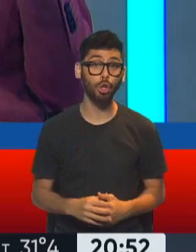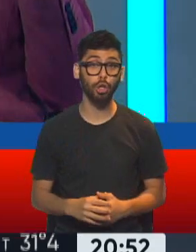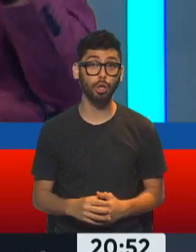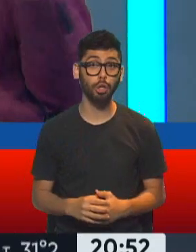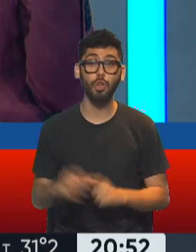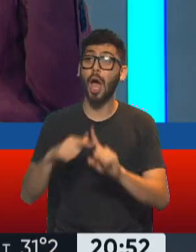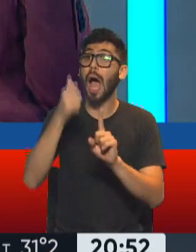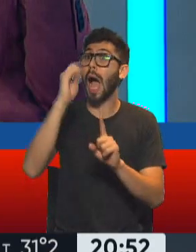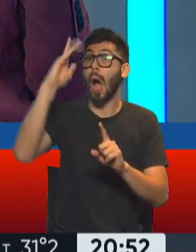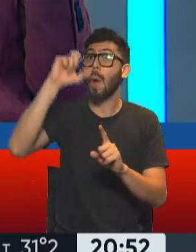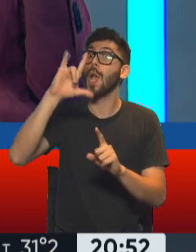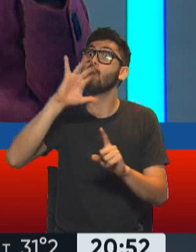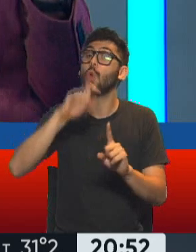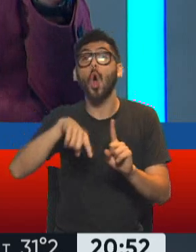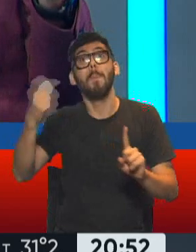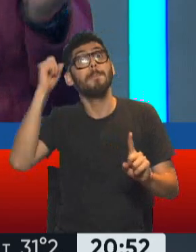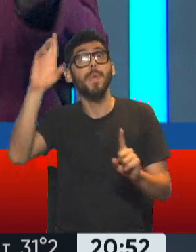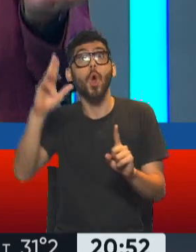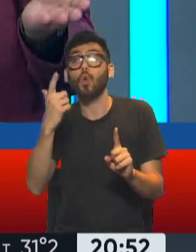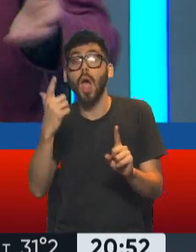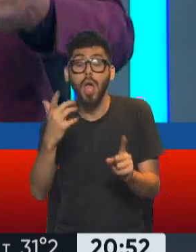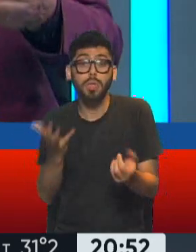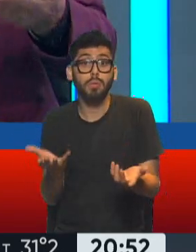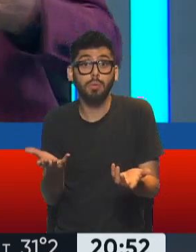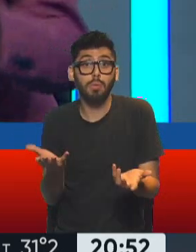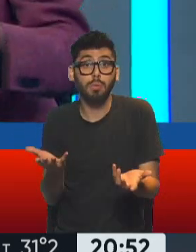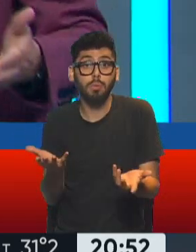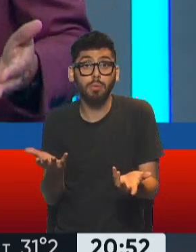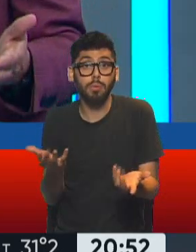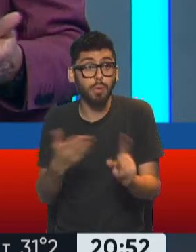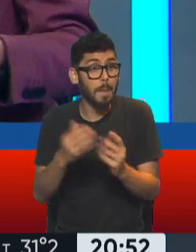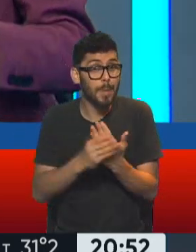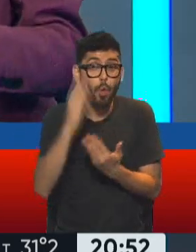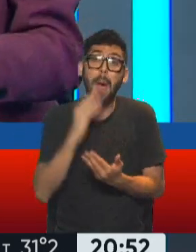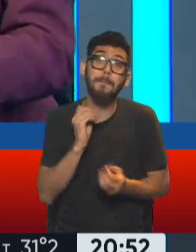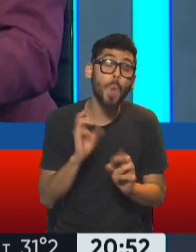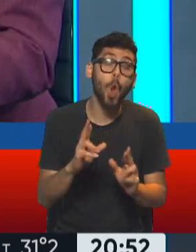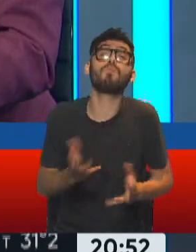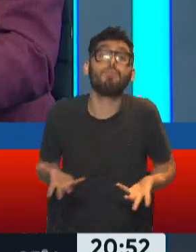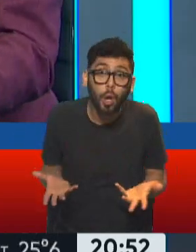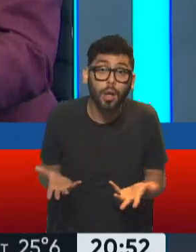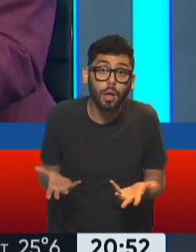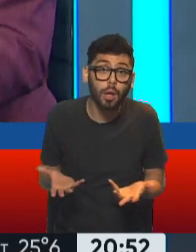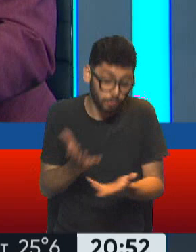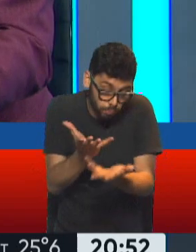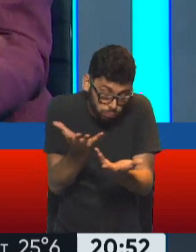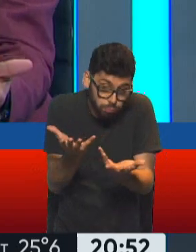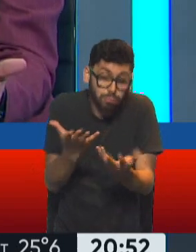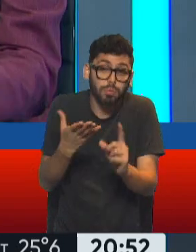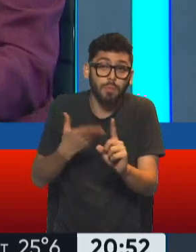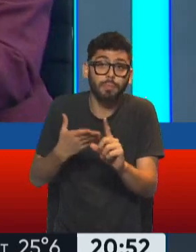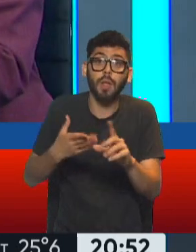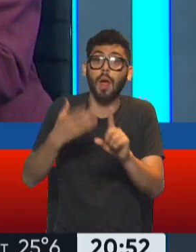minuto no debe haber bueno porque fue el peor ministro de cultura porque cuando le pasaron la